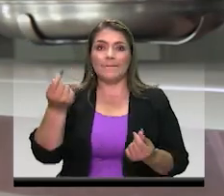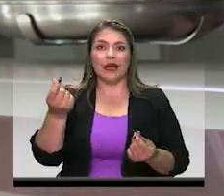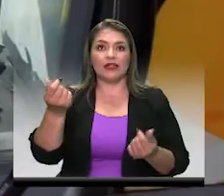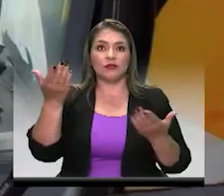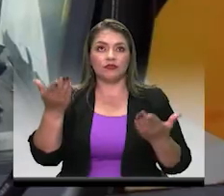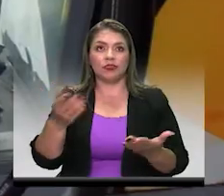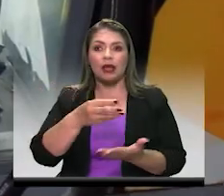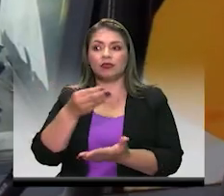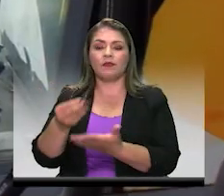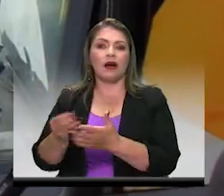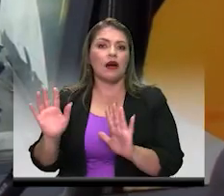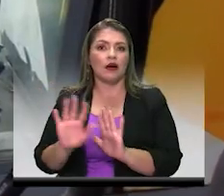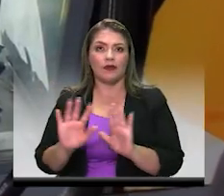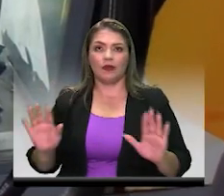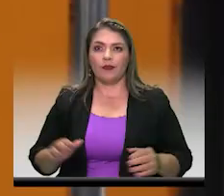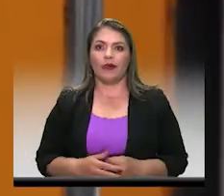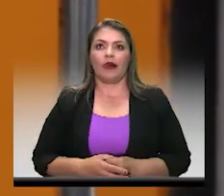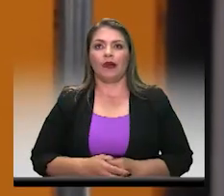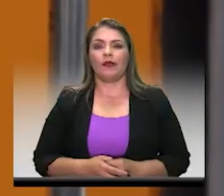nuestras cajas.